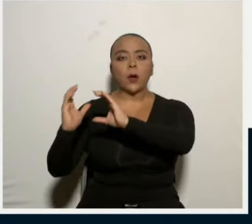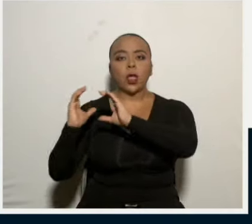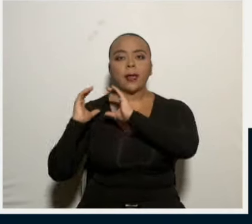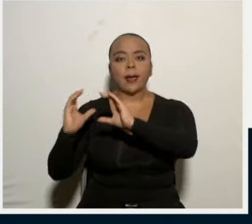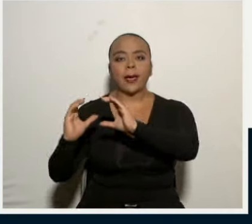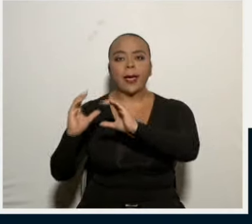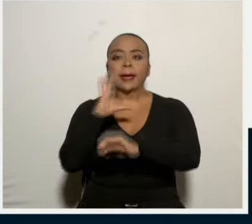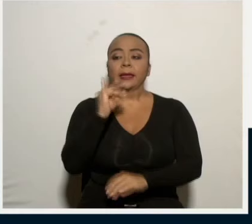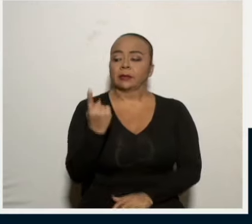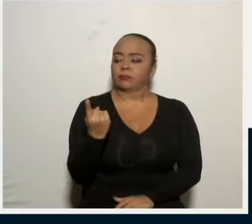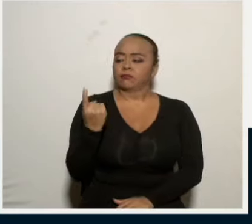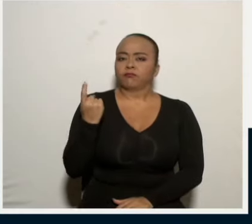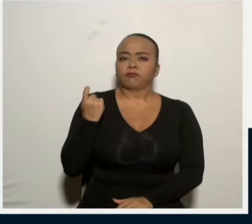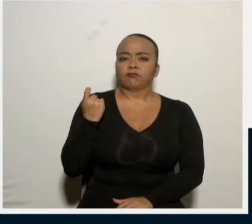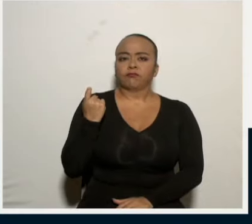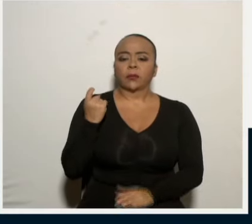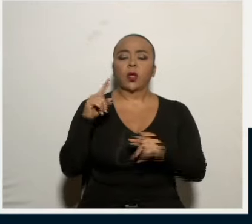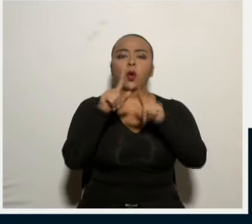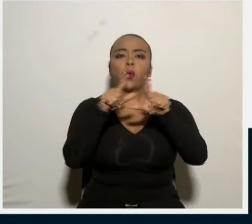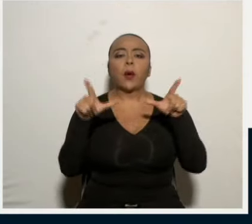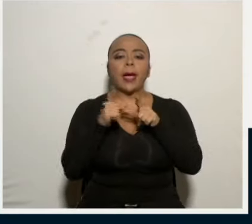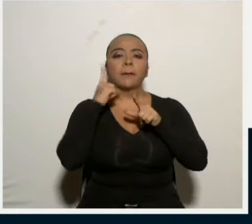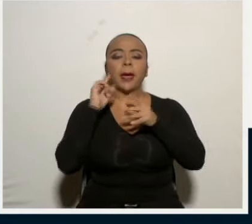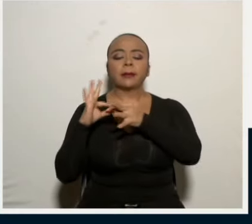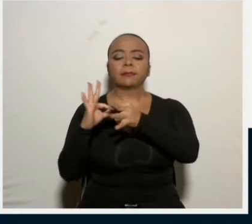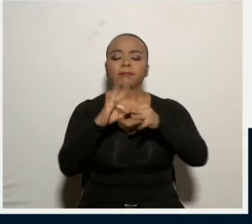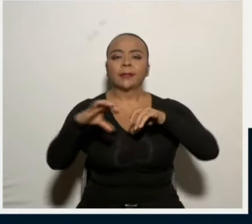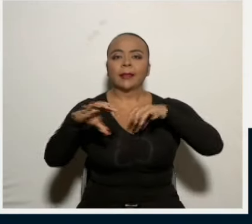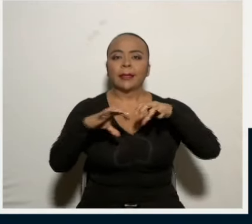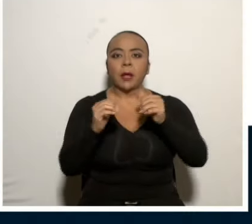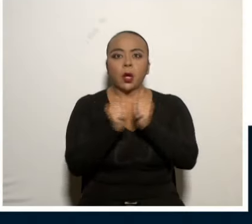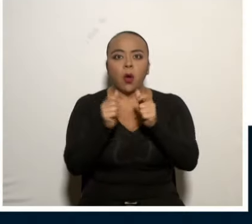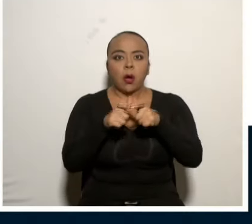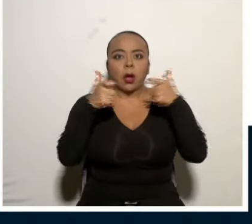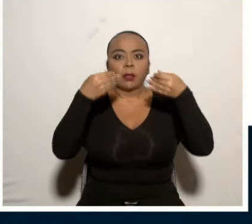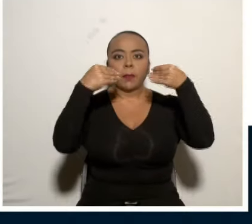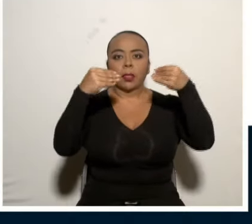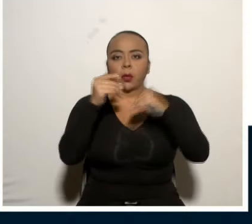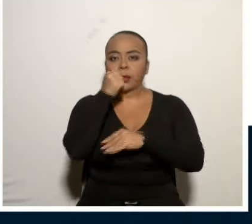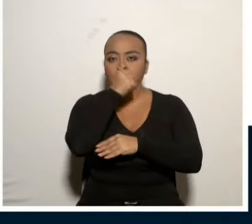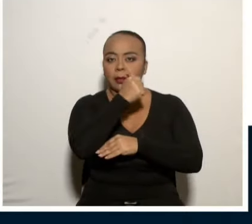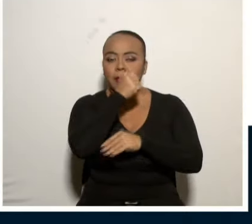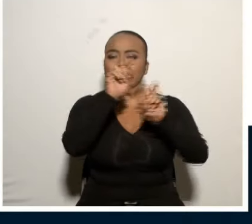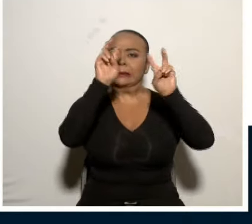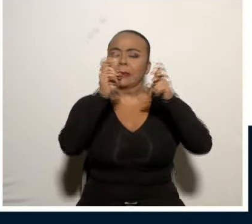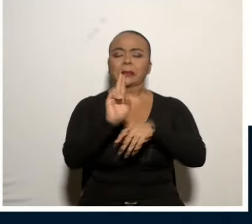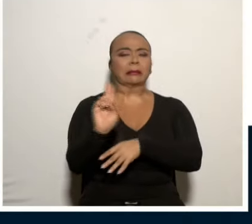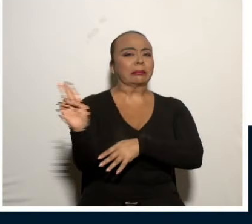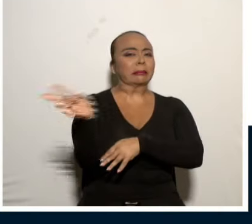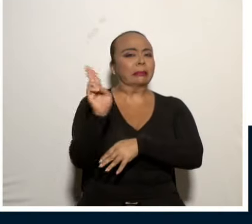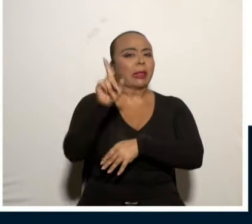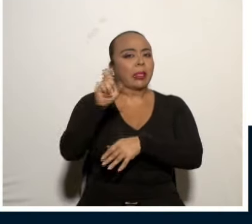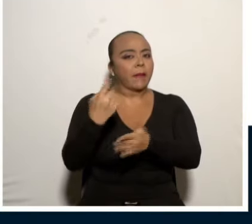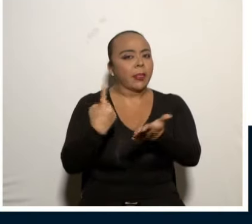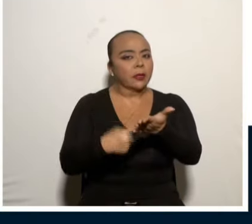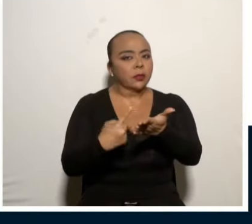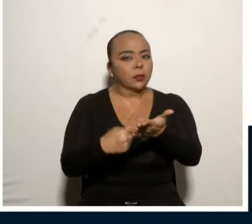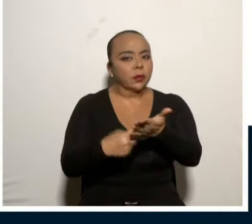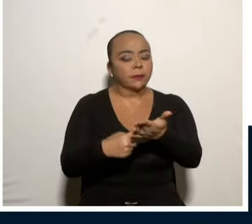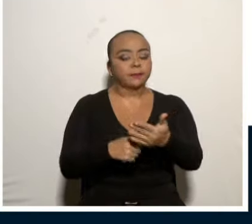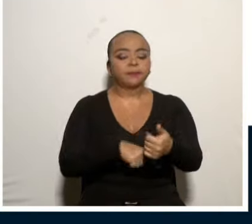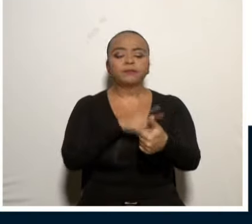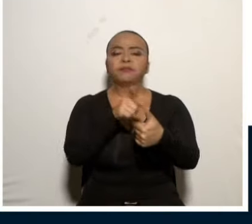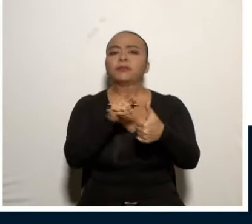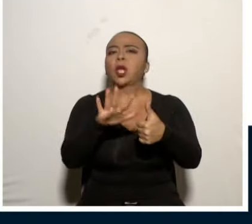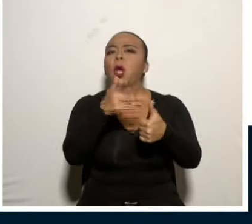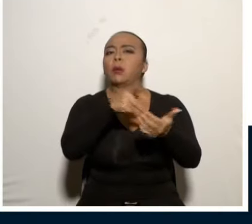más recientemente, espacio de vinculación activa con grandes carteles. Hay temas urgentes por discutir: el